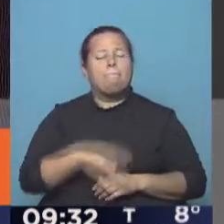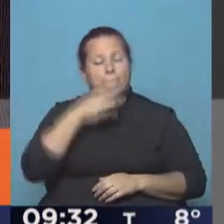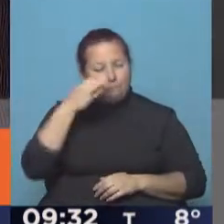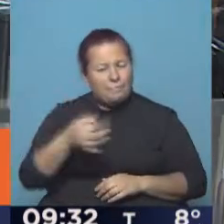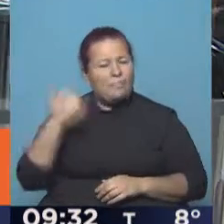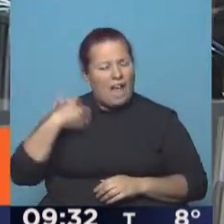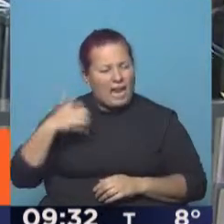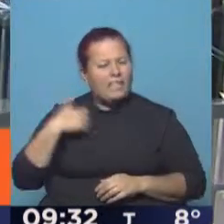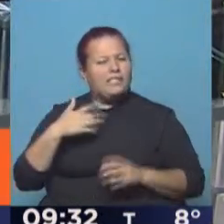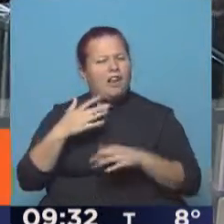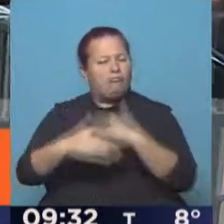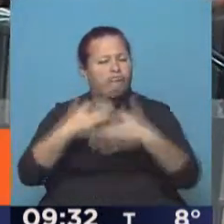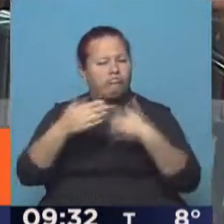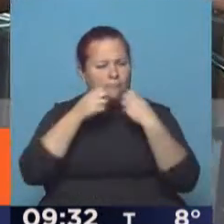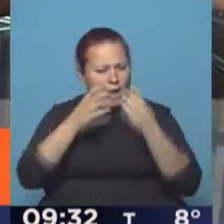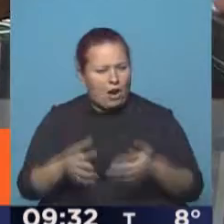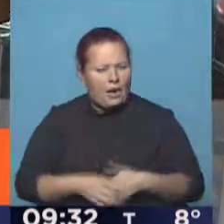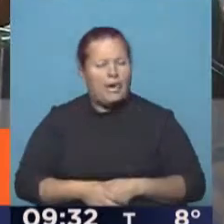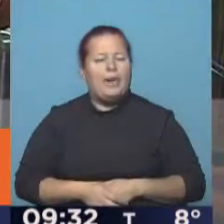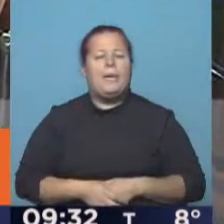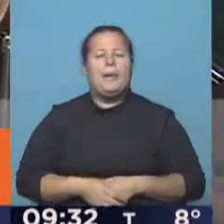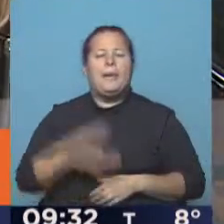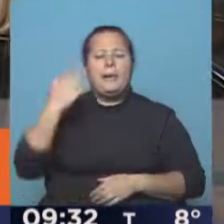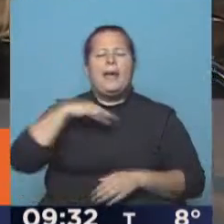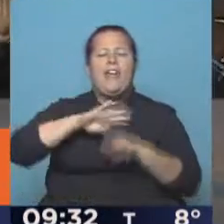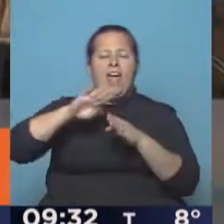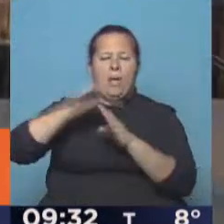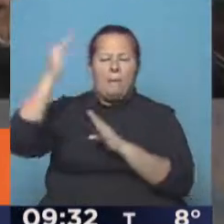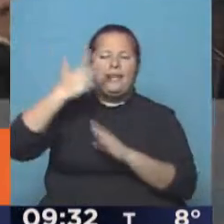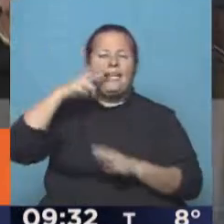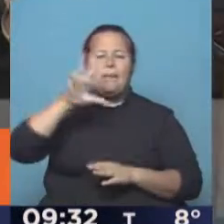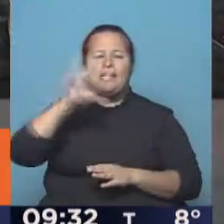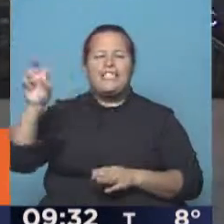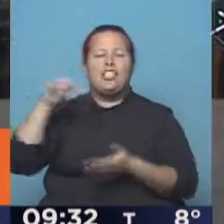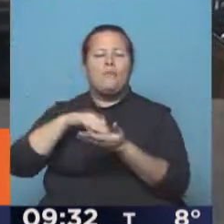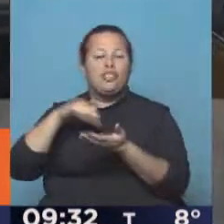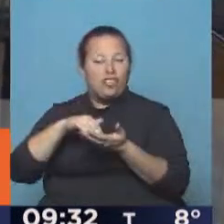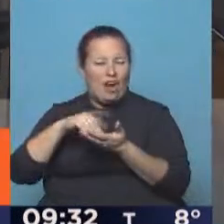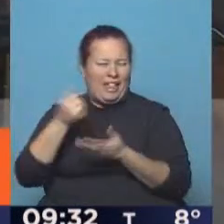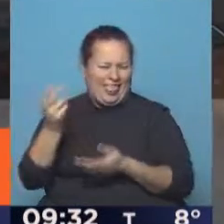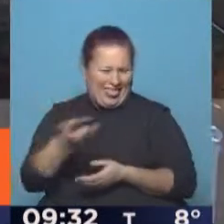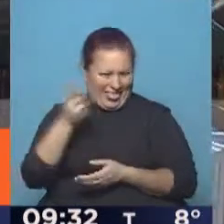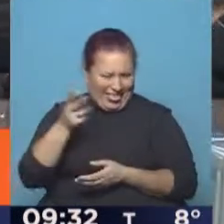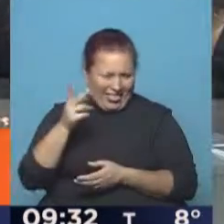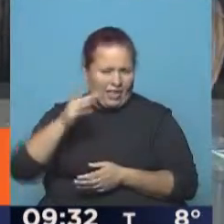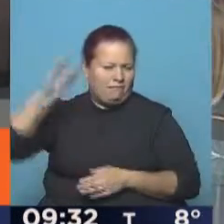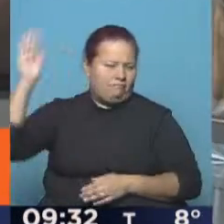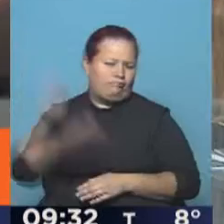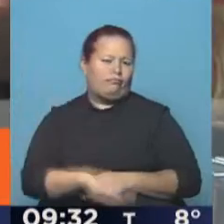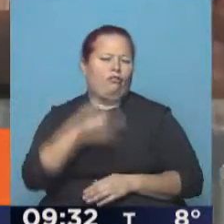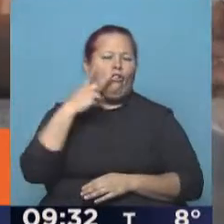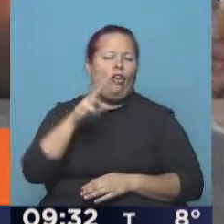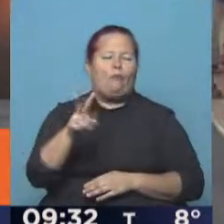realmente Argentina estaba saliendo. Se había bajado la deuda externa de 3.300 millones, que no era nada, a